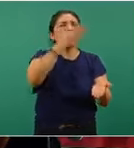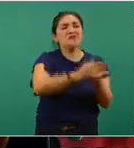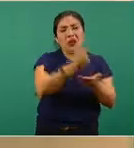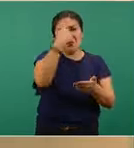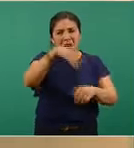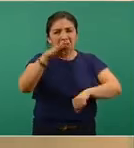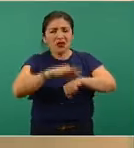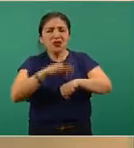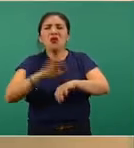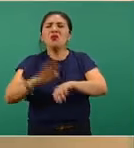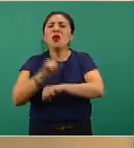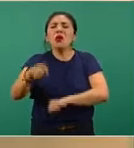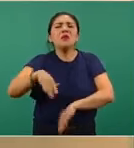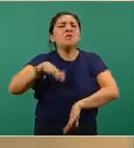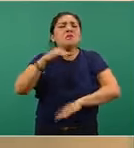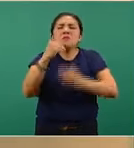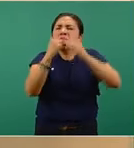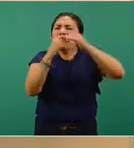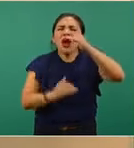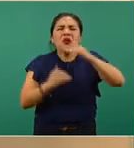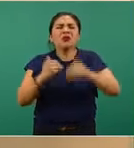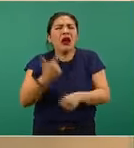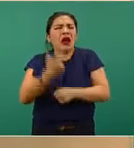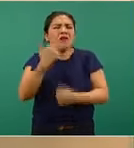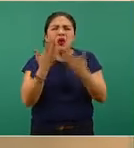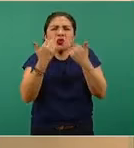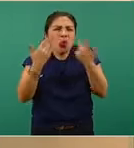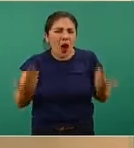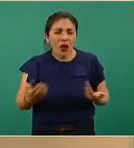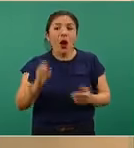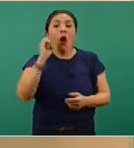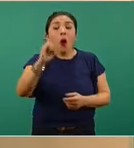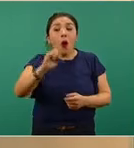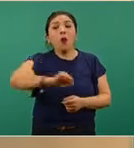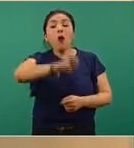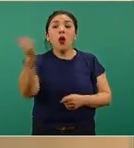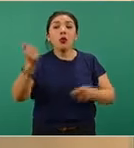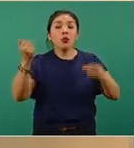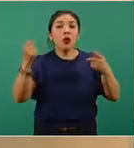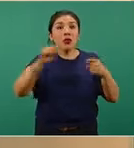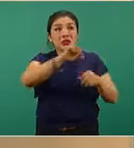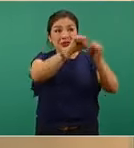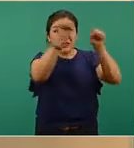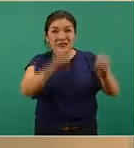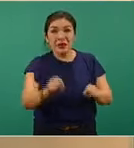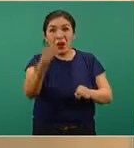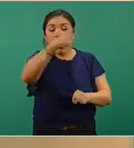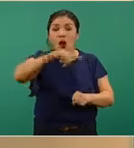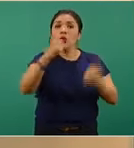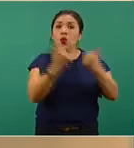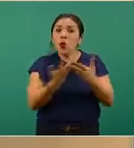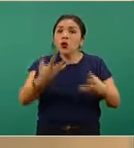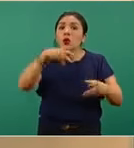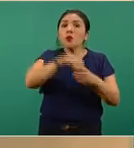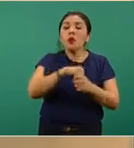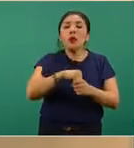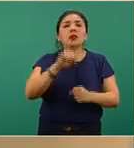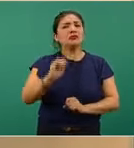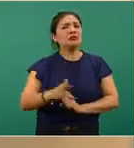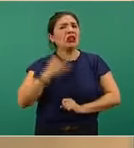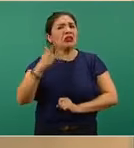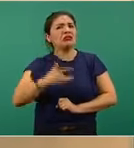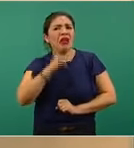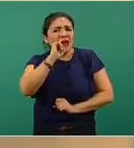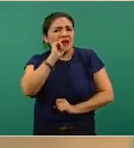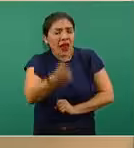salud porque tenían casos muy leves. Y mucho más en aquellos sistemas donde también se han incluido casos asintomáticos.